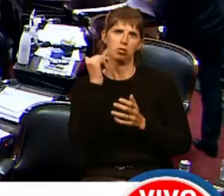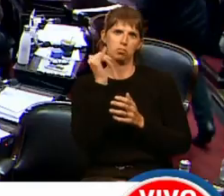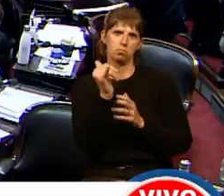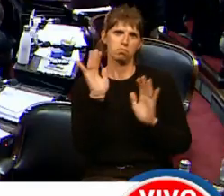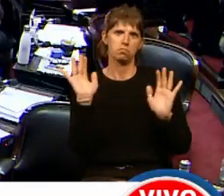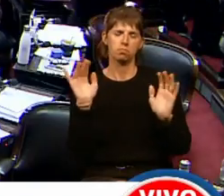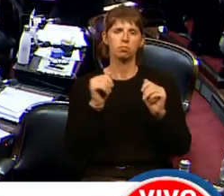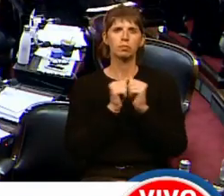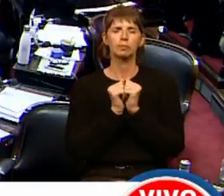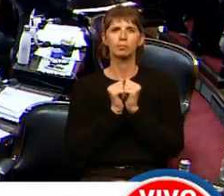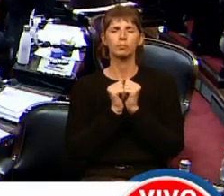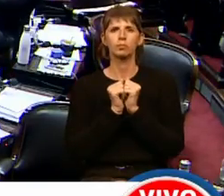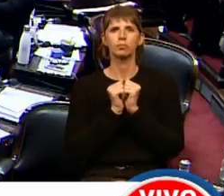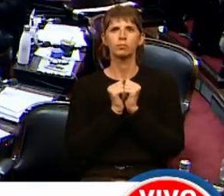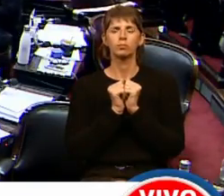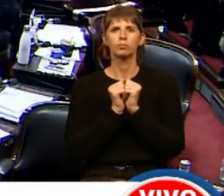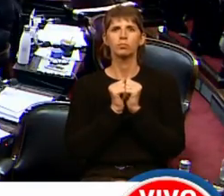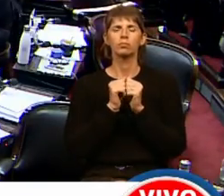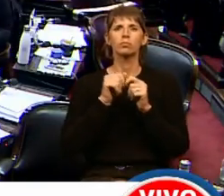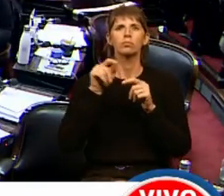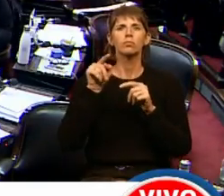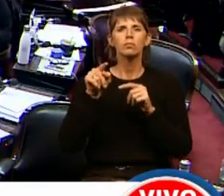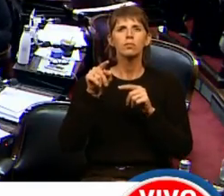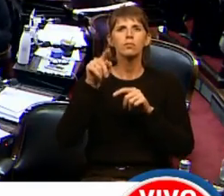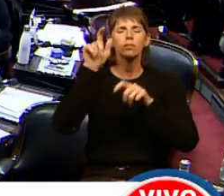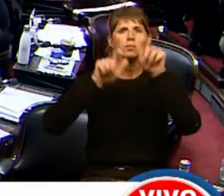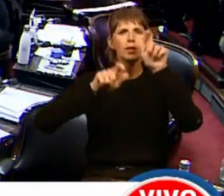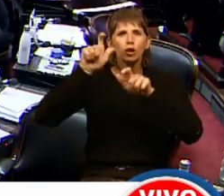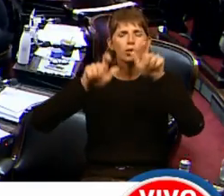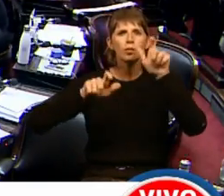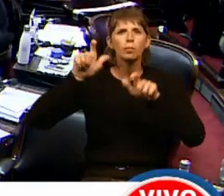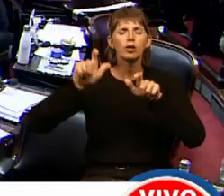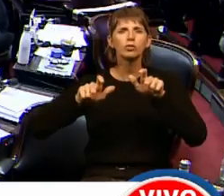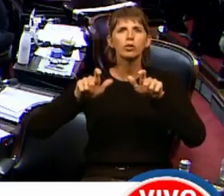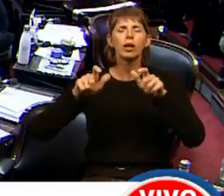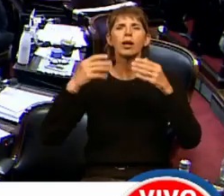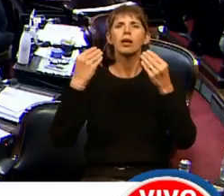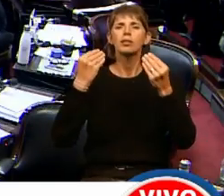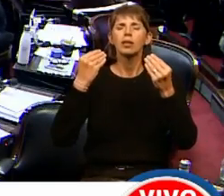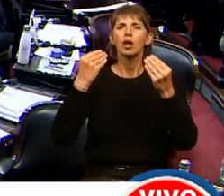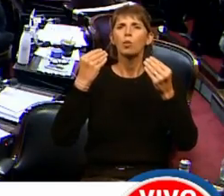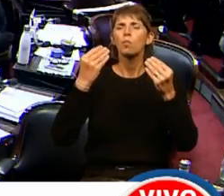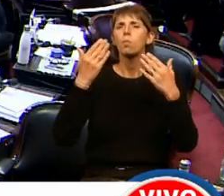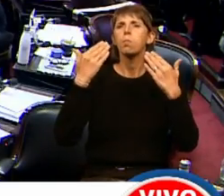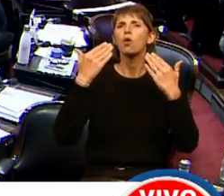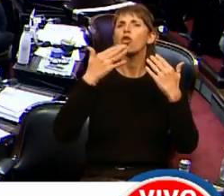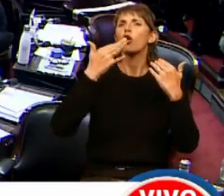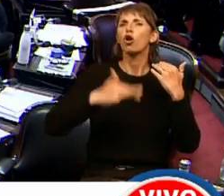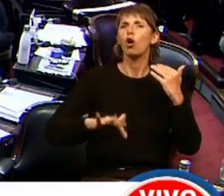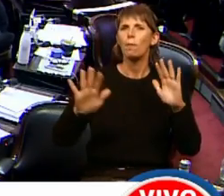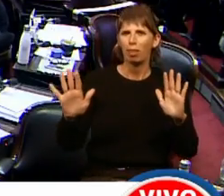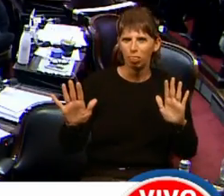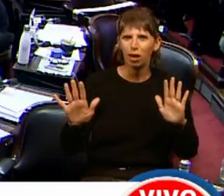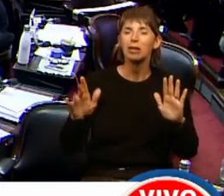de fondo sólo aquel que ha padecido de frío puede entender lo que sufre